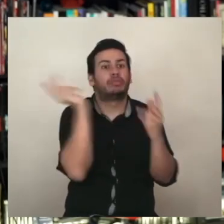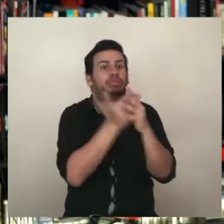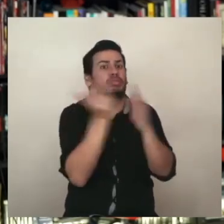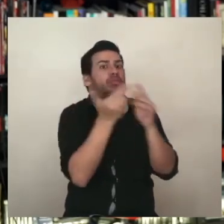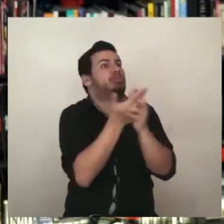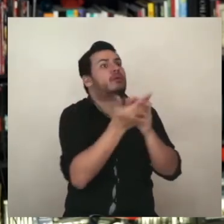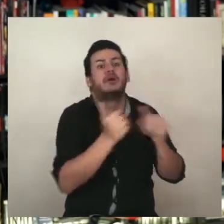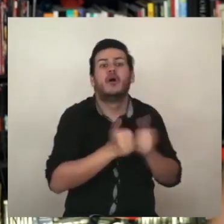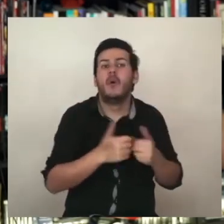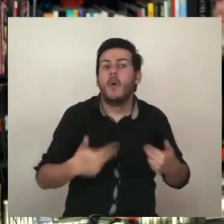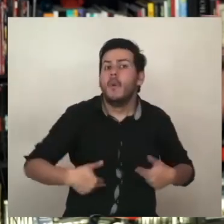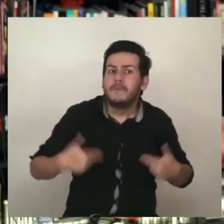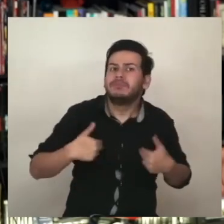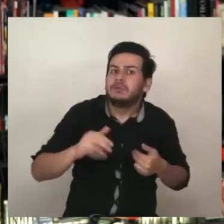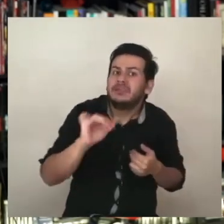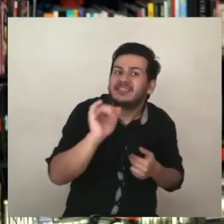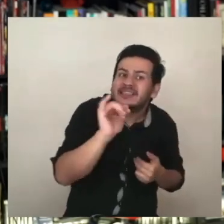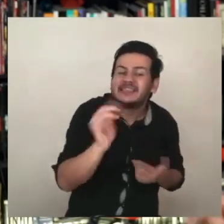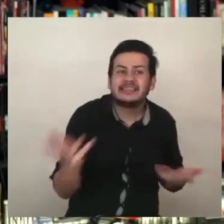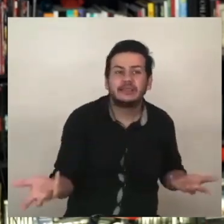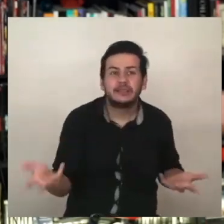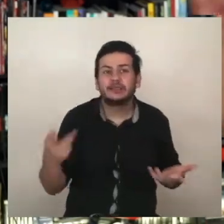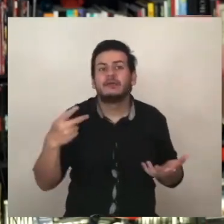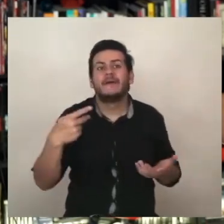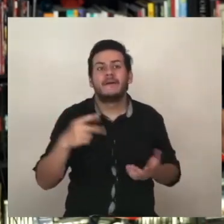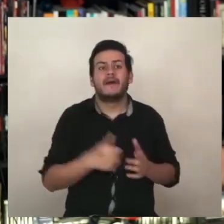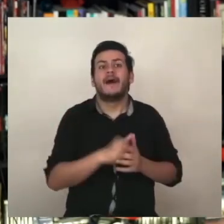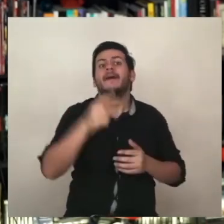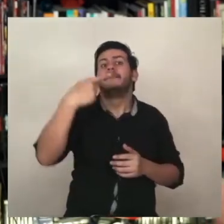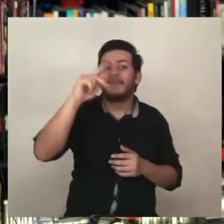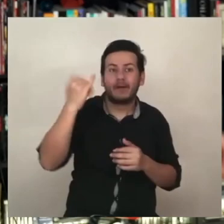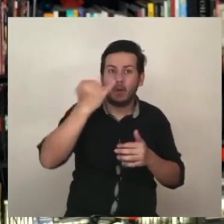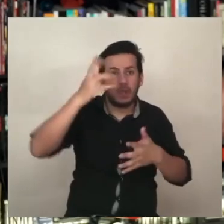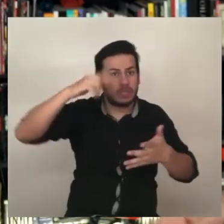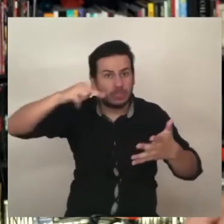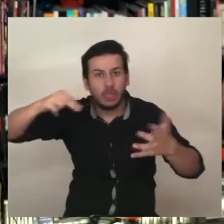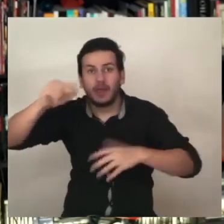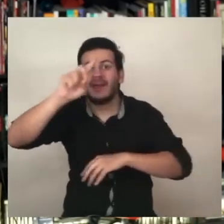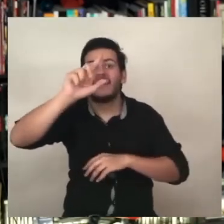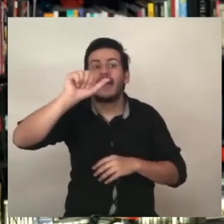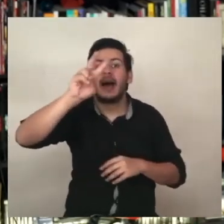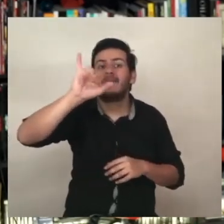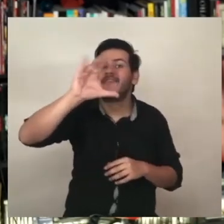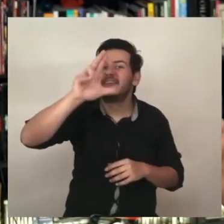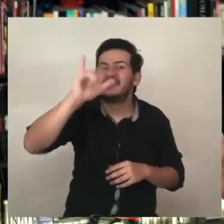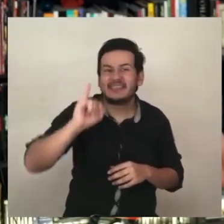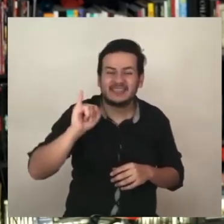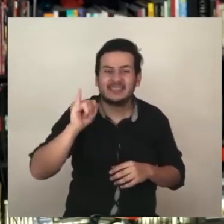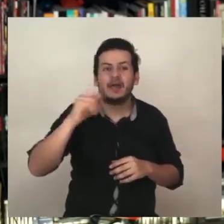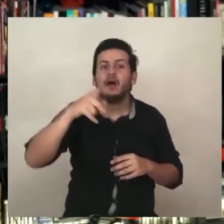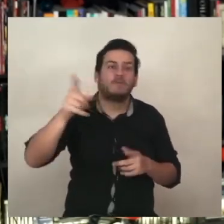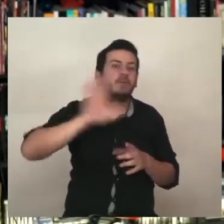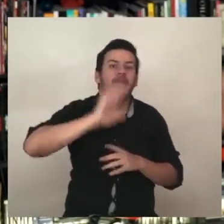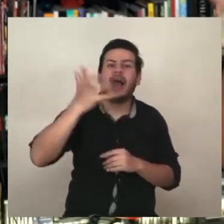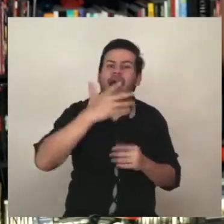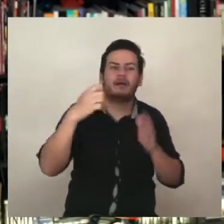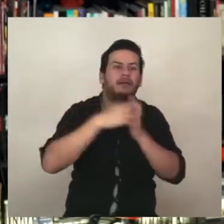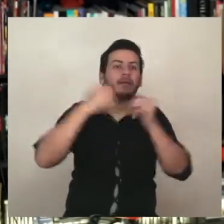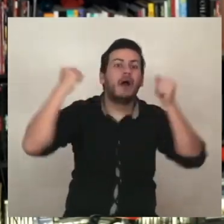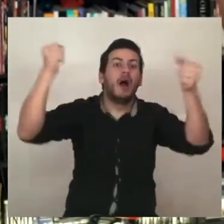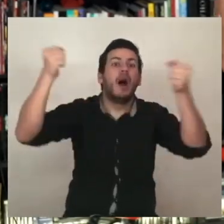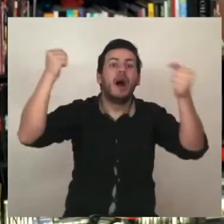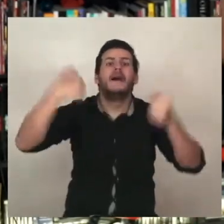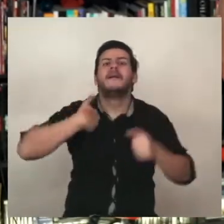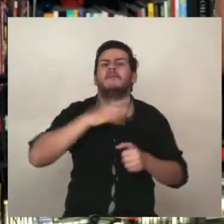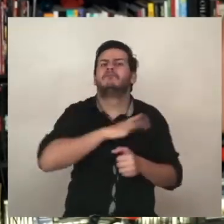conflicto franco-español. Ahí vimos a los Da Vinci, que fueron en plena pandemia al Corona Capital con sus carteles de me la